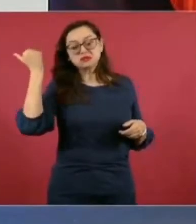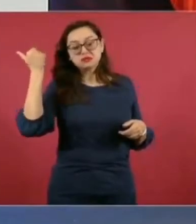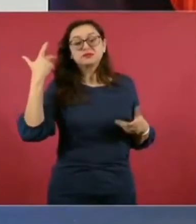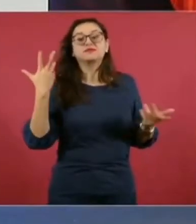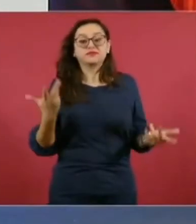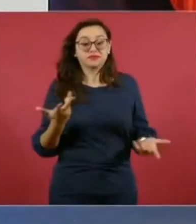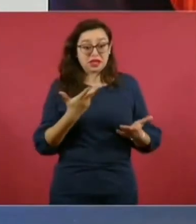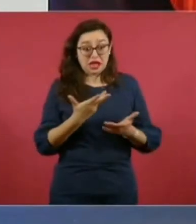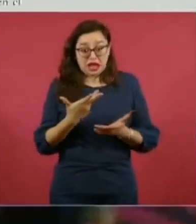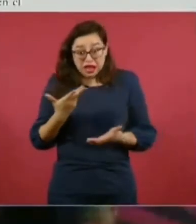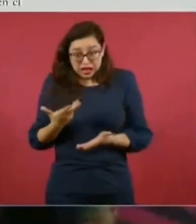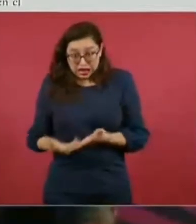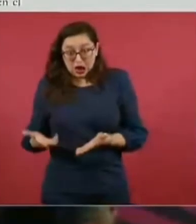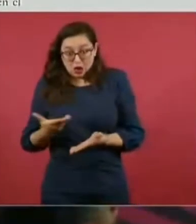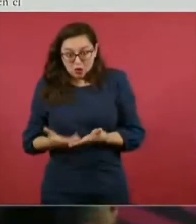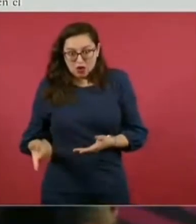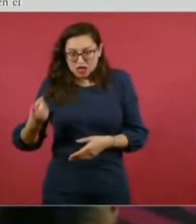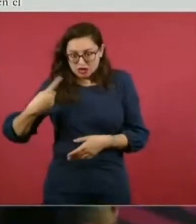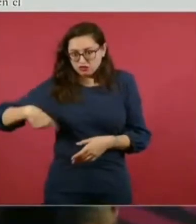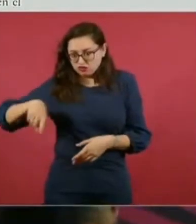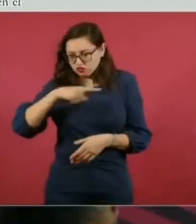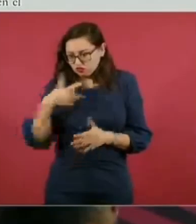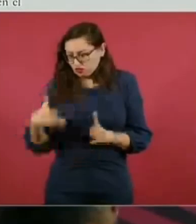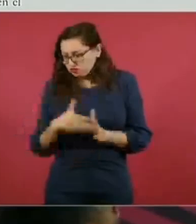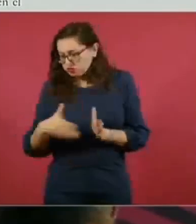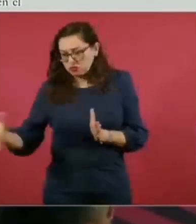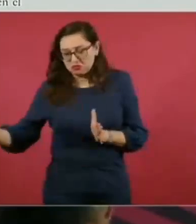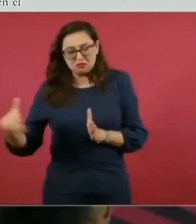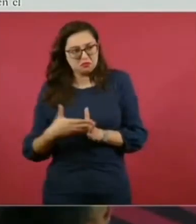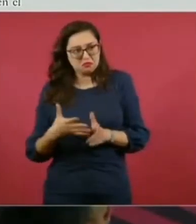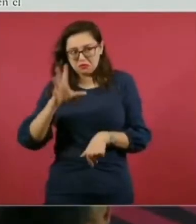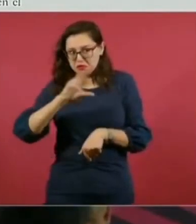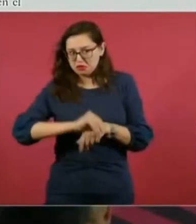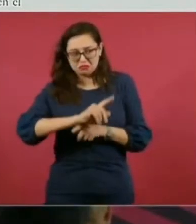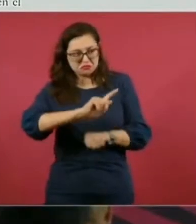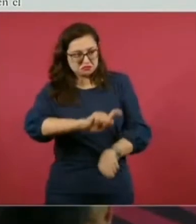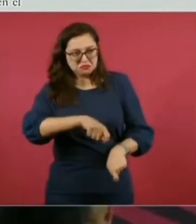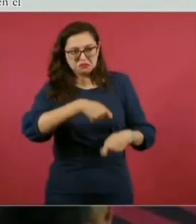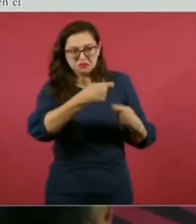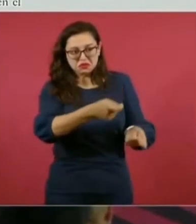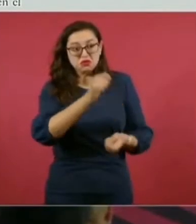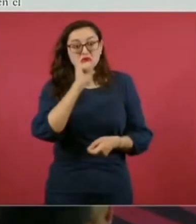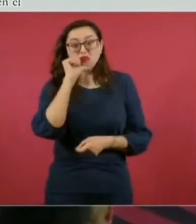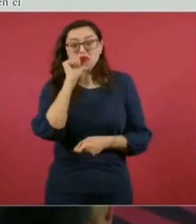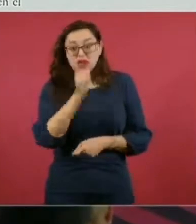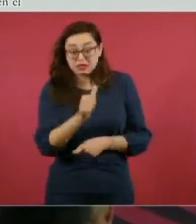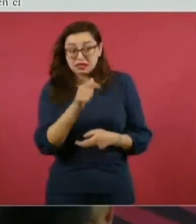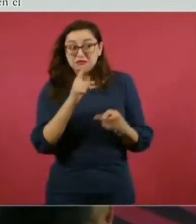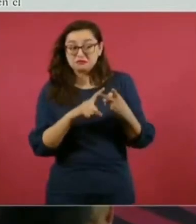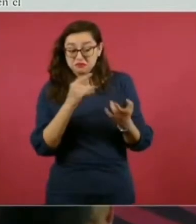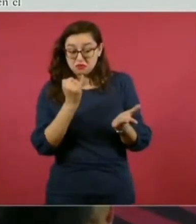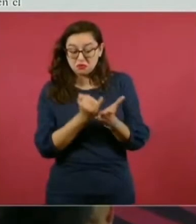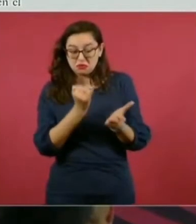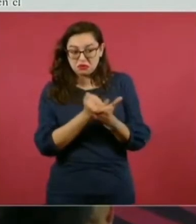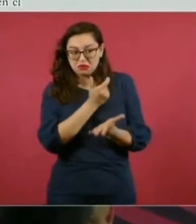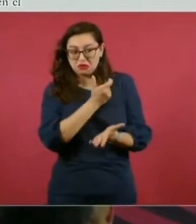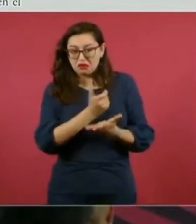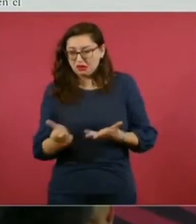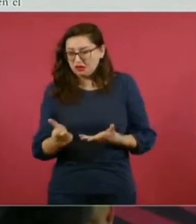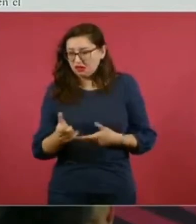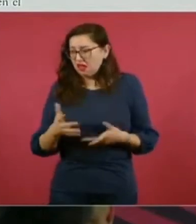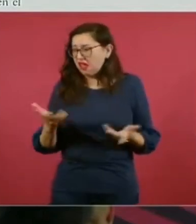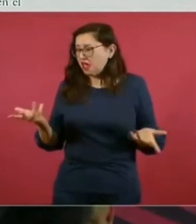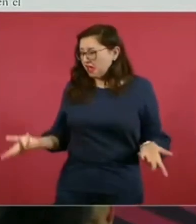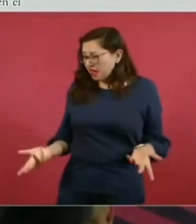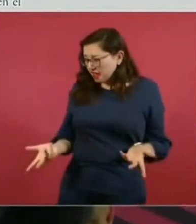y como se cobran ya los impuestos, al contrario, están devolviendo los